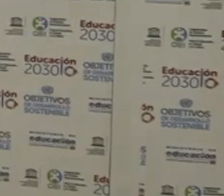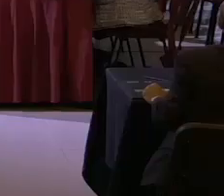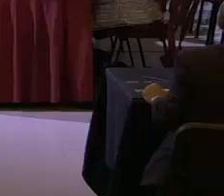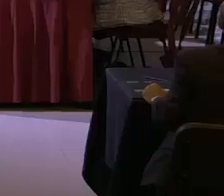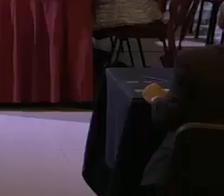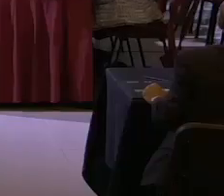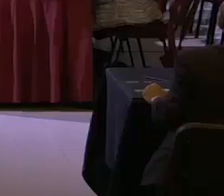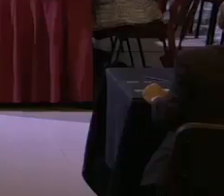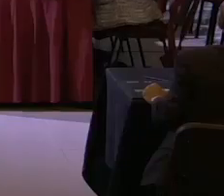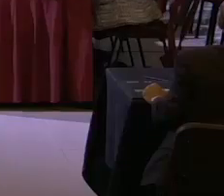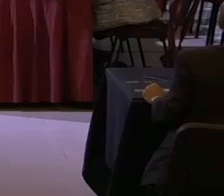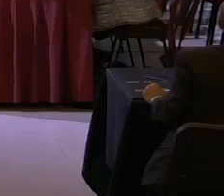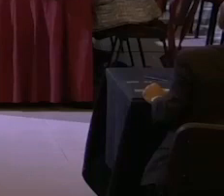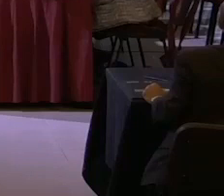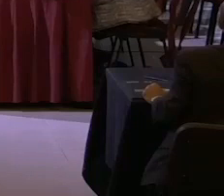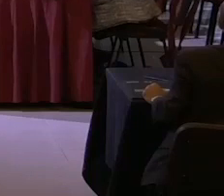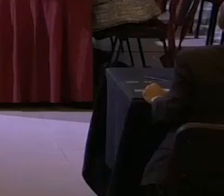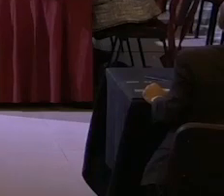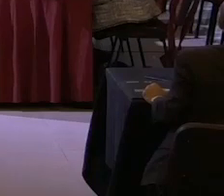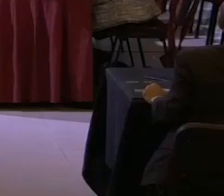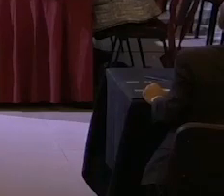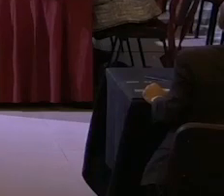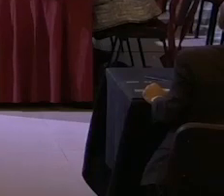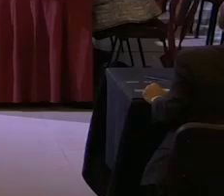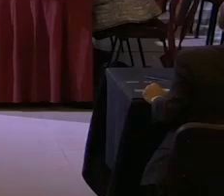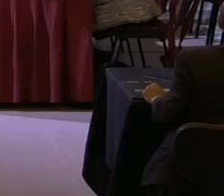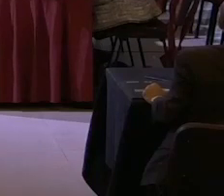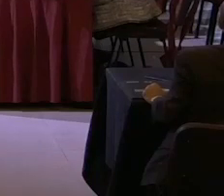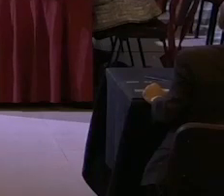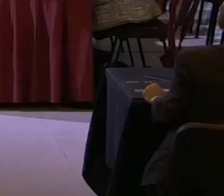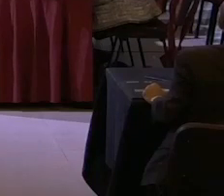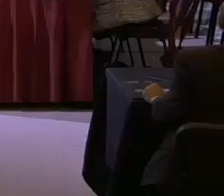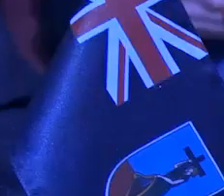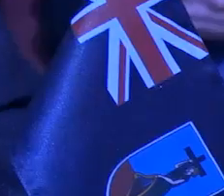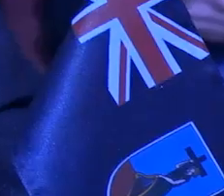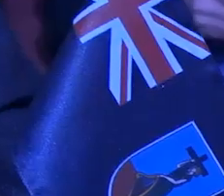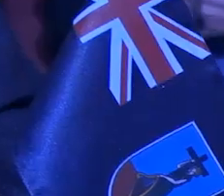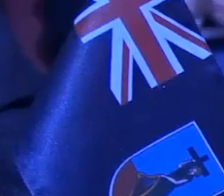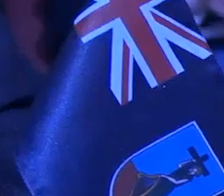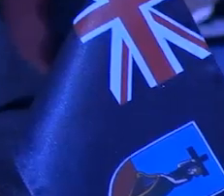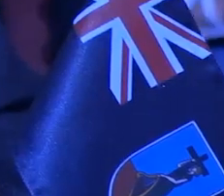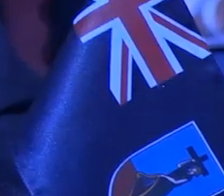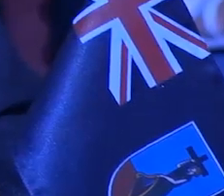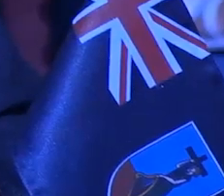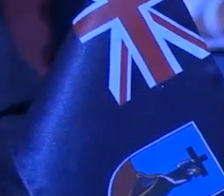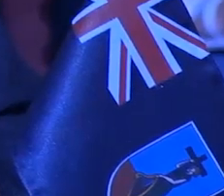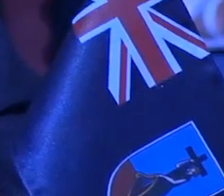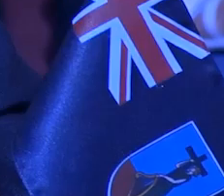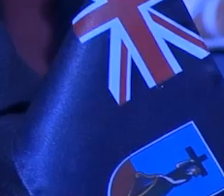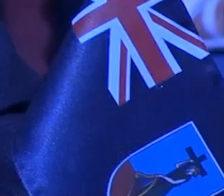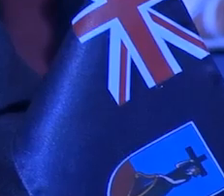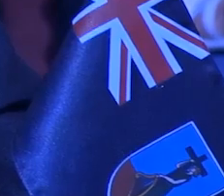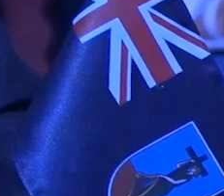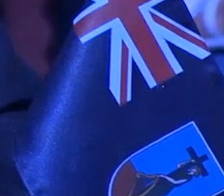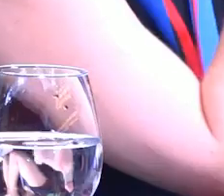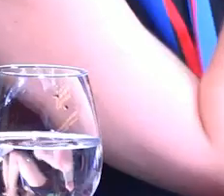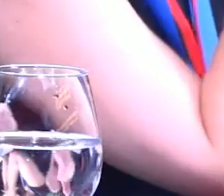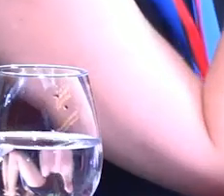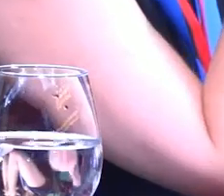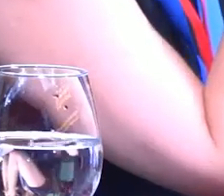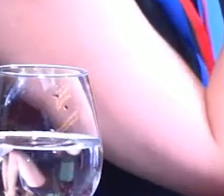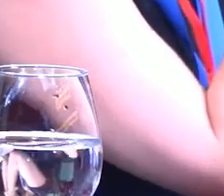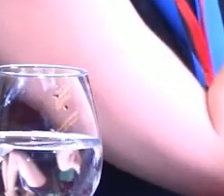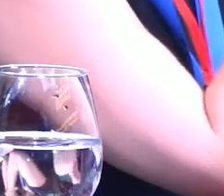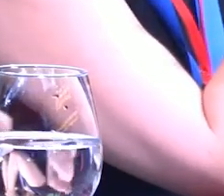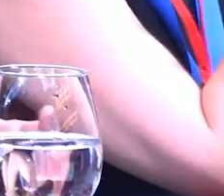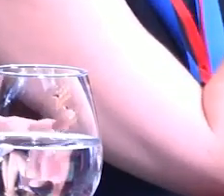todos los países tienen algo que enseñarle a los demás. Independiente de su nivel de desarrollo educativo,